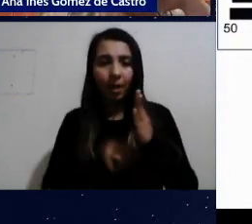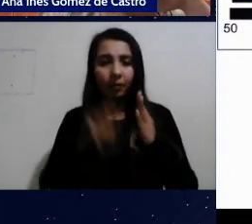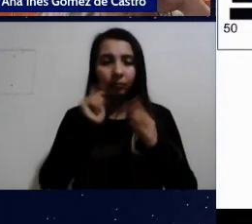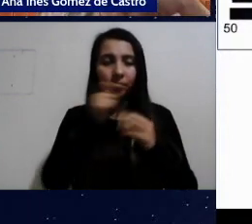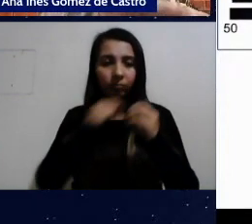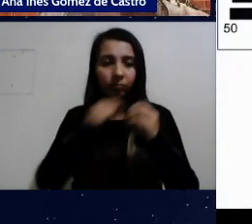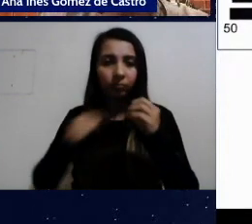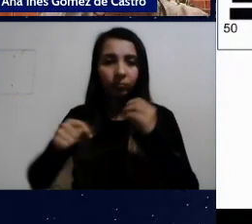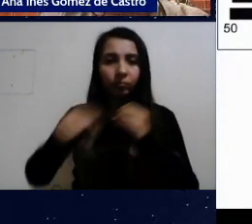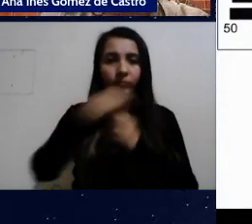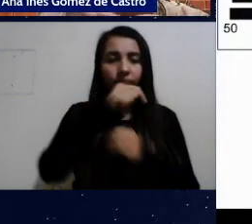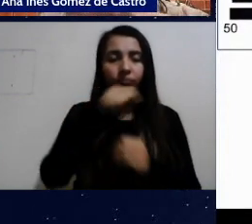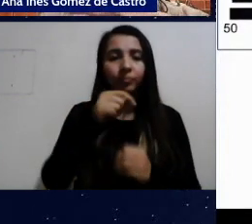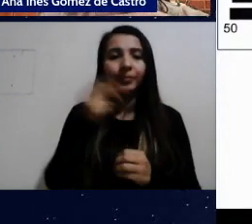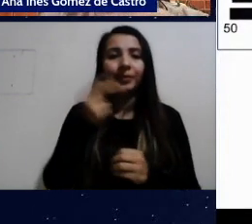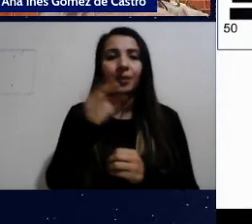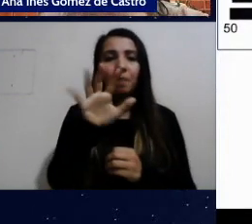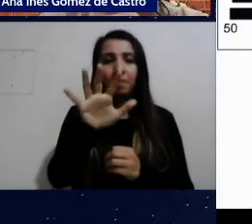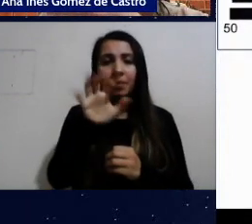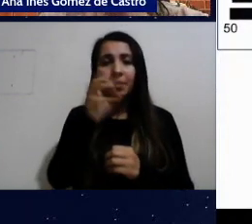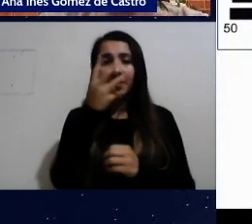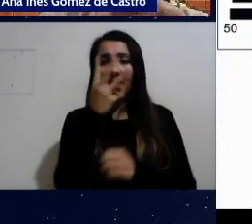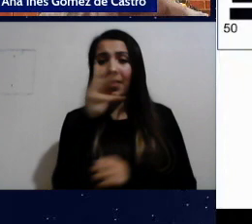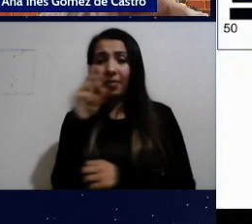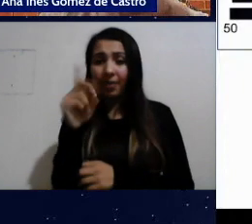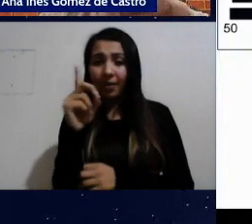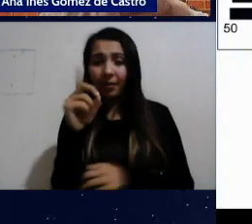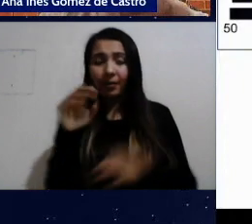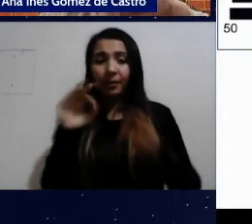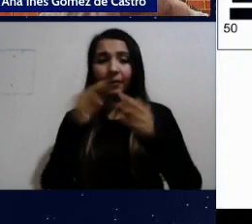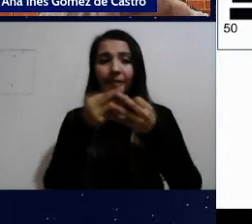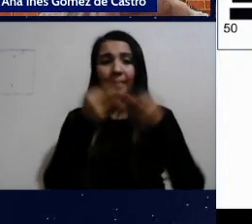Luna. Y utilizar todo esto para estudiar